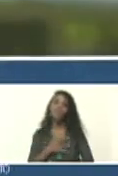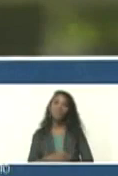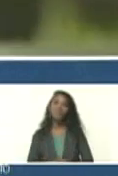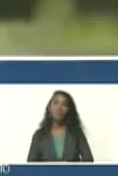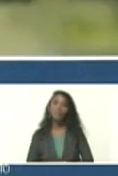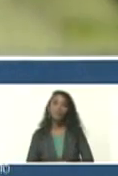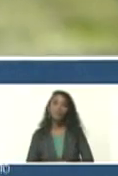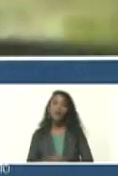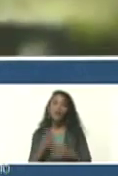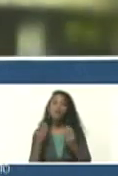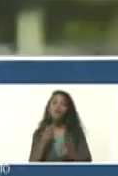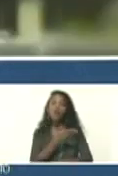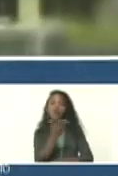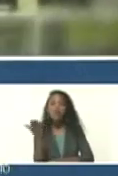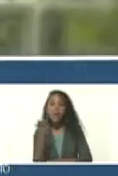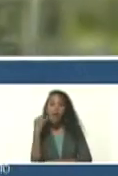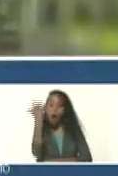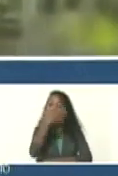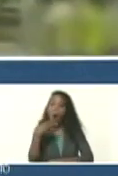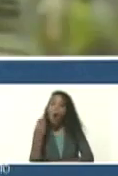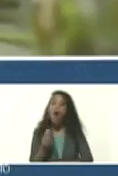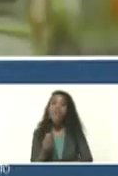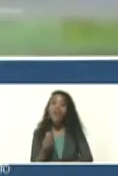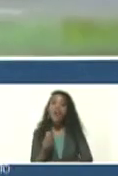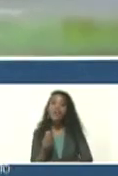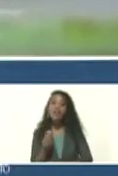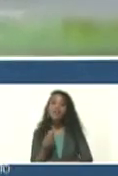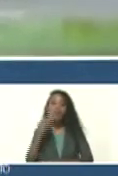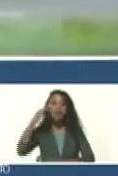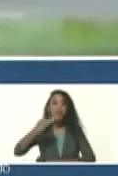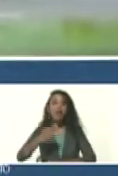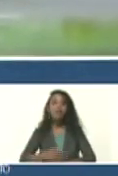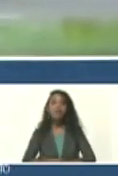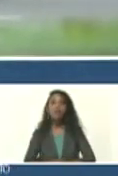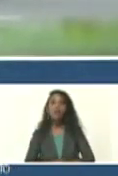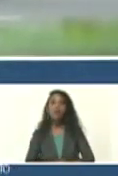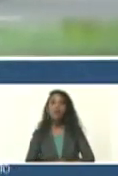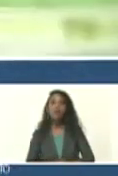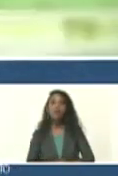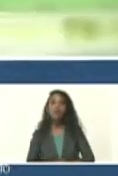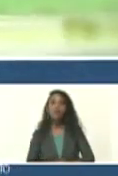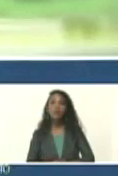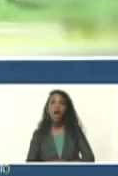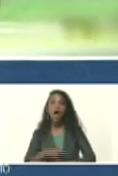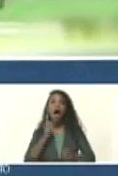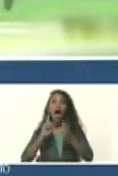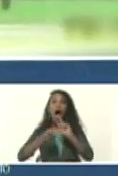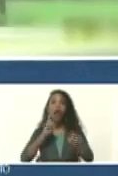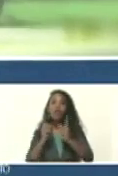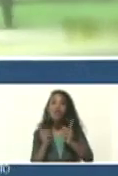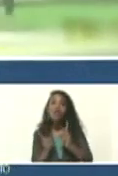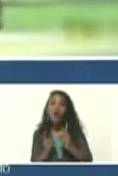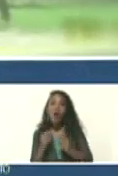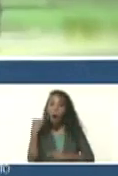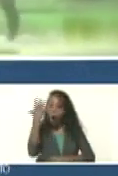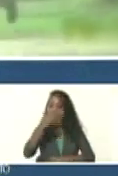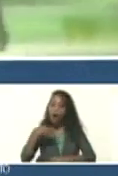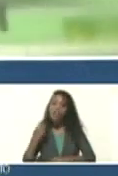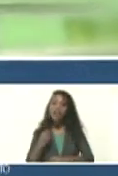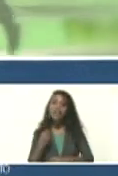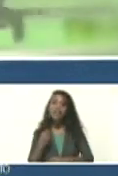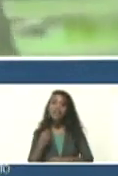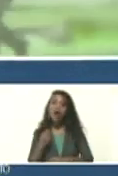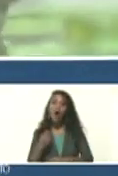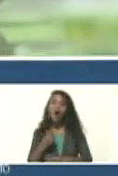Muchos de ustedes eran jóvenes cadetes. Algunos eran muy jóvenes oficiales.